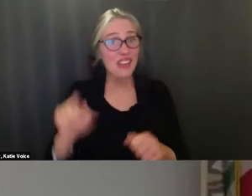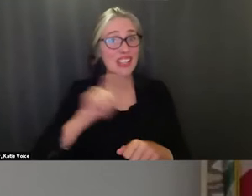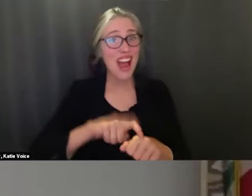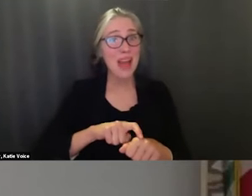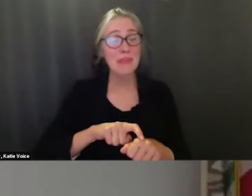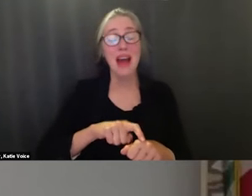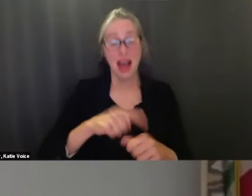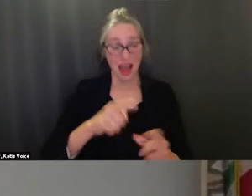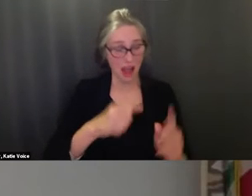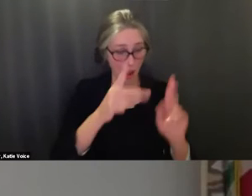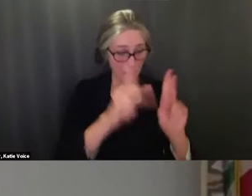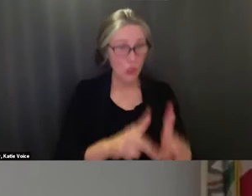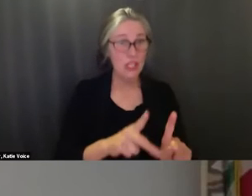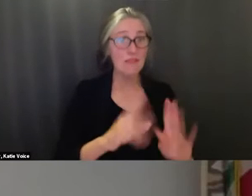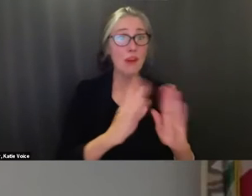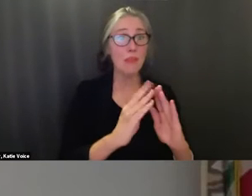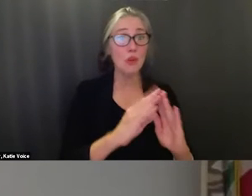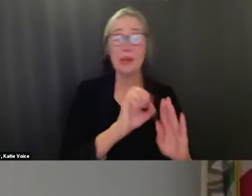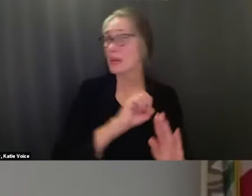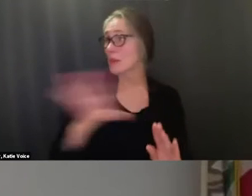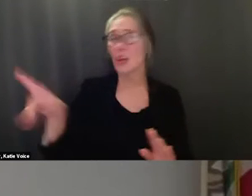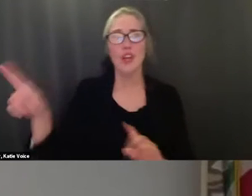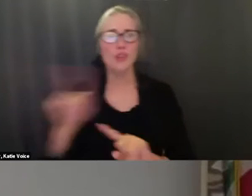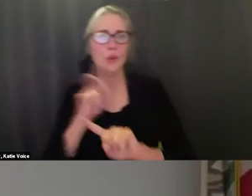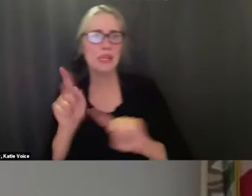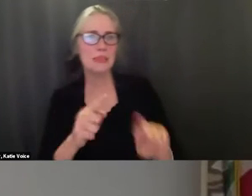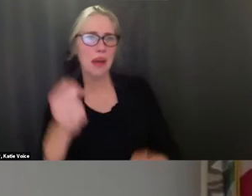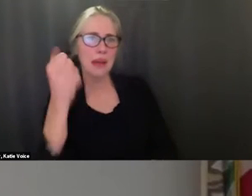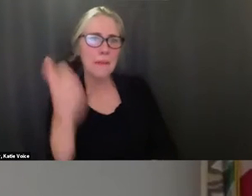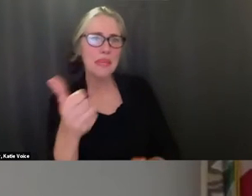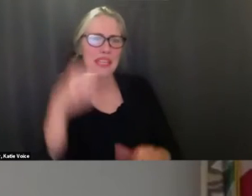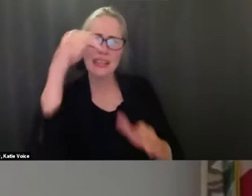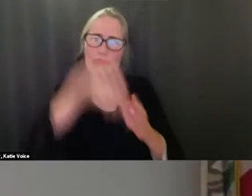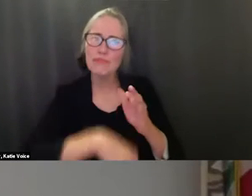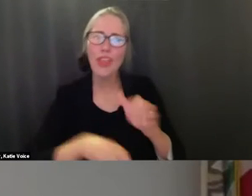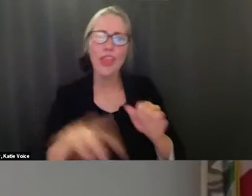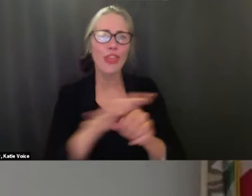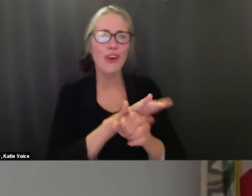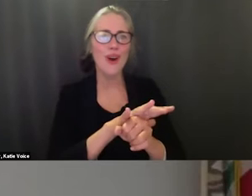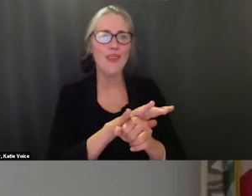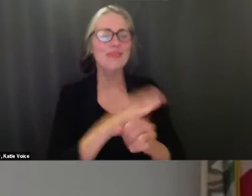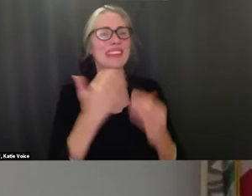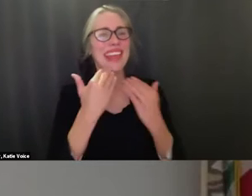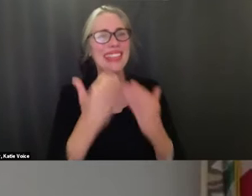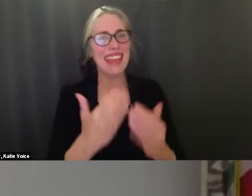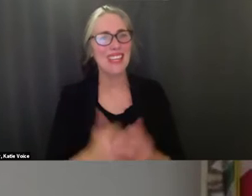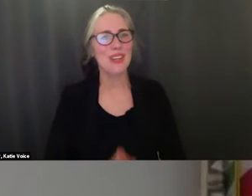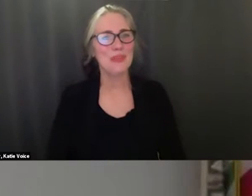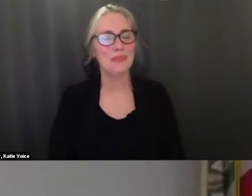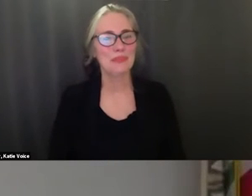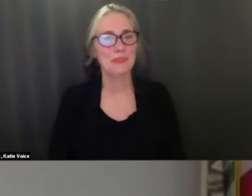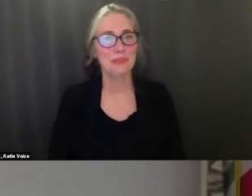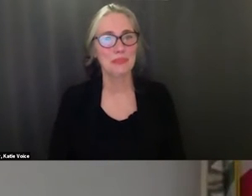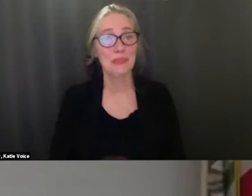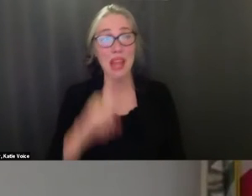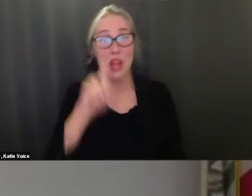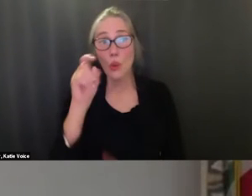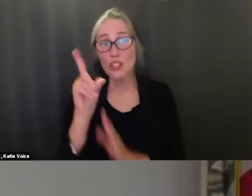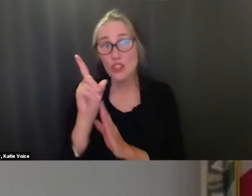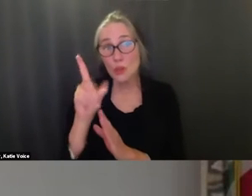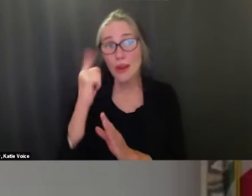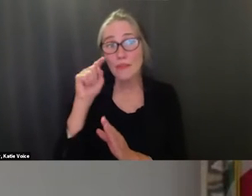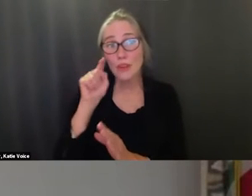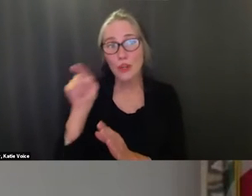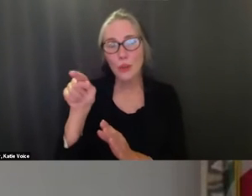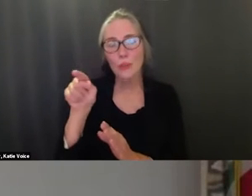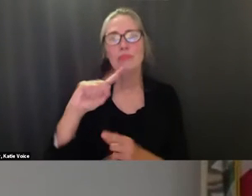preocupaciones constantes y cada vez que yo le hago extensivo algo de la comunidad, su respuesta es inmediata y profunda. Así que quiero agradecerle esto. Tengo una pregunta